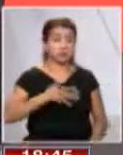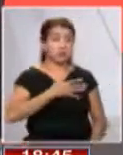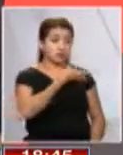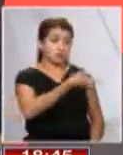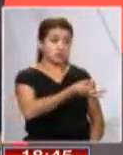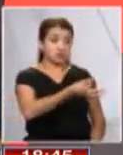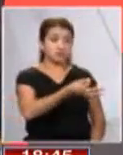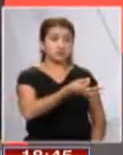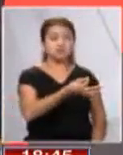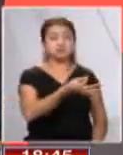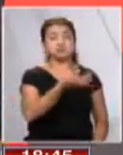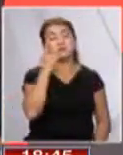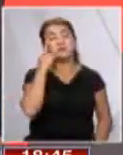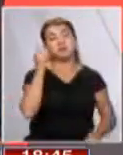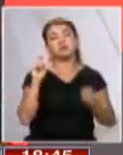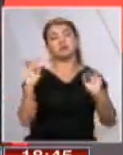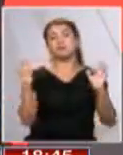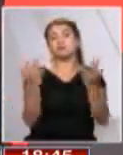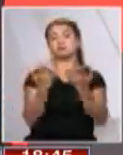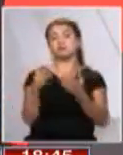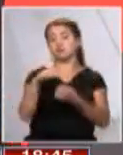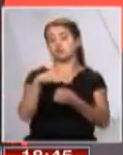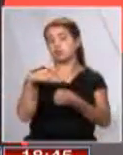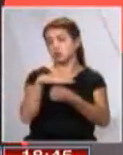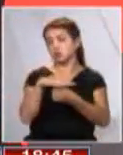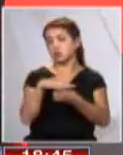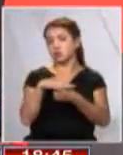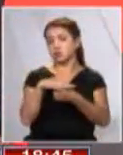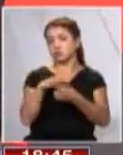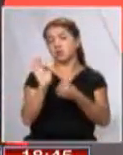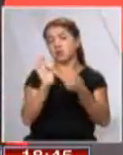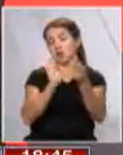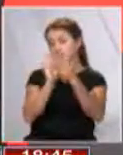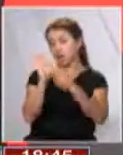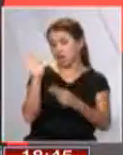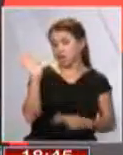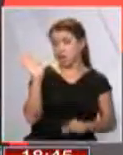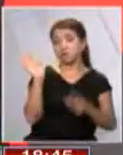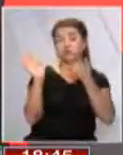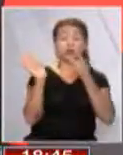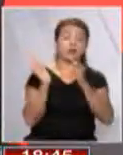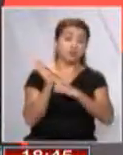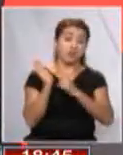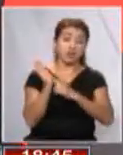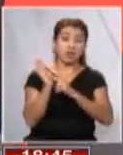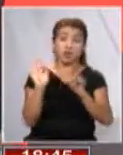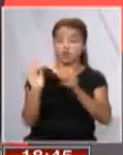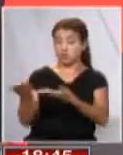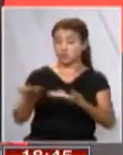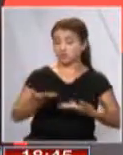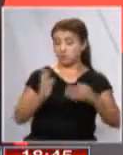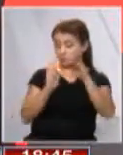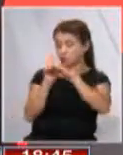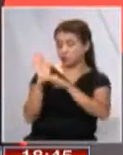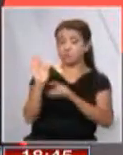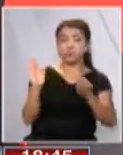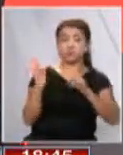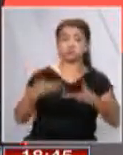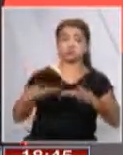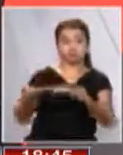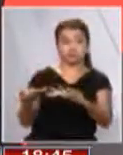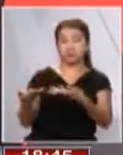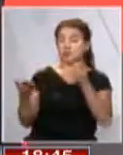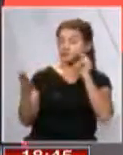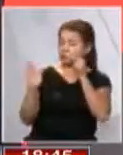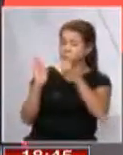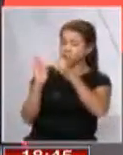legislativo a cabo considerando el contexto de esta cumbre considerando lo que uno ha leído porque la verdad que no ha tenido posibilidad de recibir el programa porque no ha sido invitada pero lo que uno ha leído